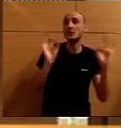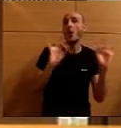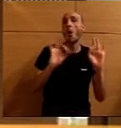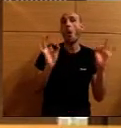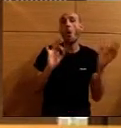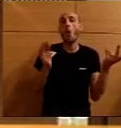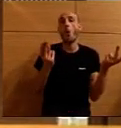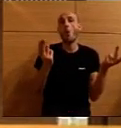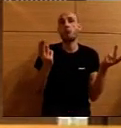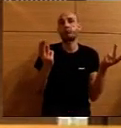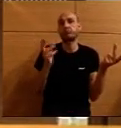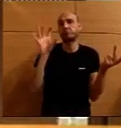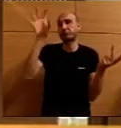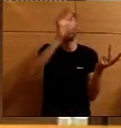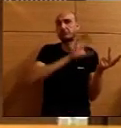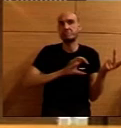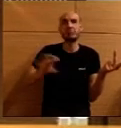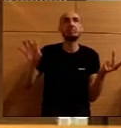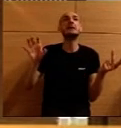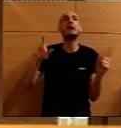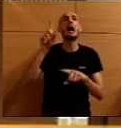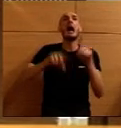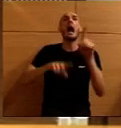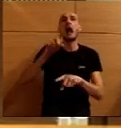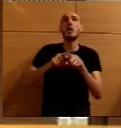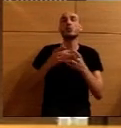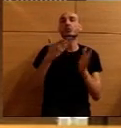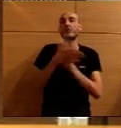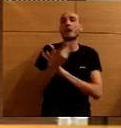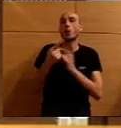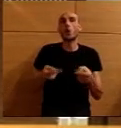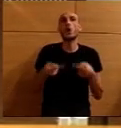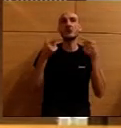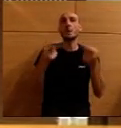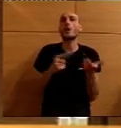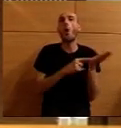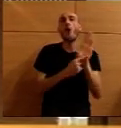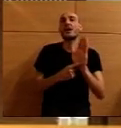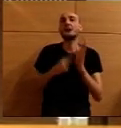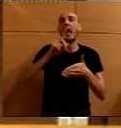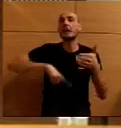Suecia, que hubo un déficit de oferta de un 93%. Es cierto que